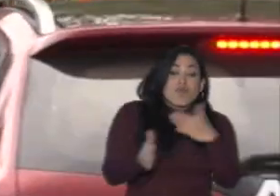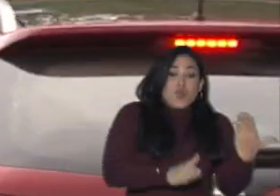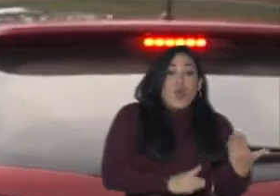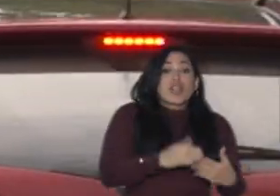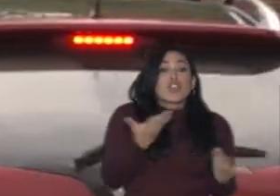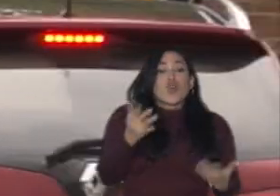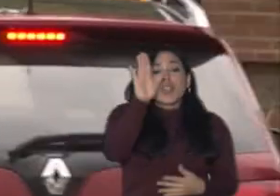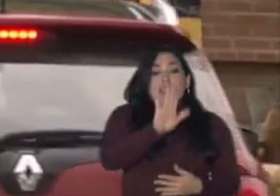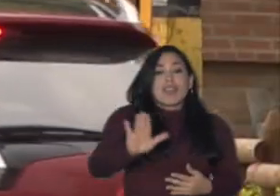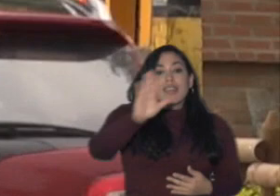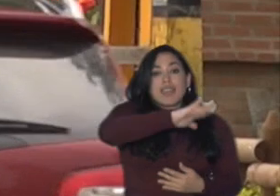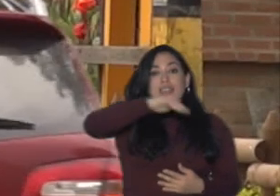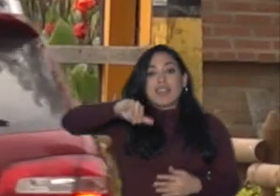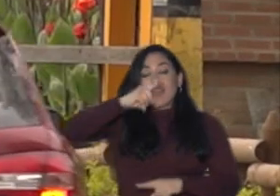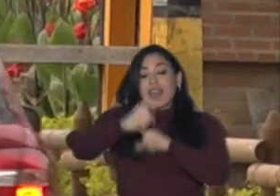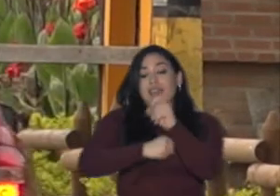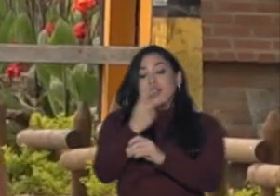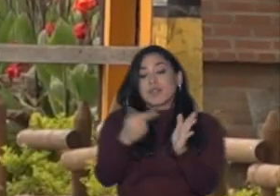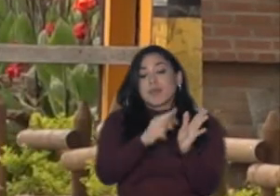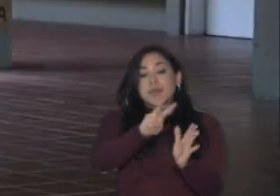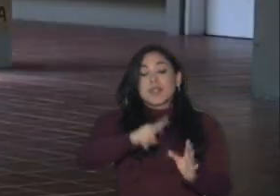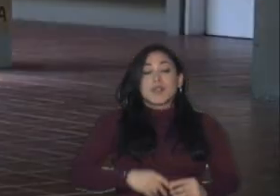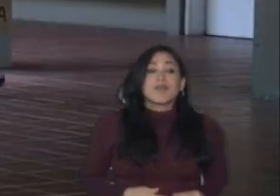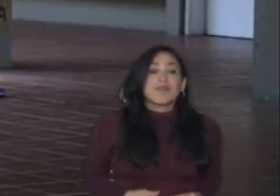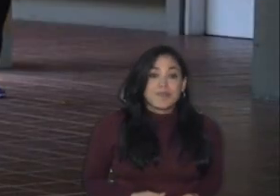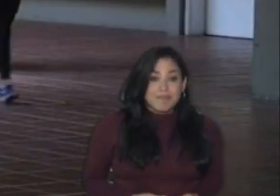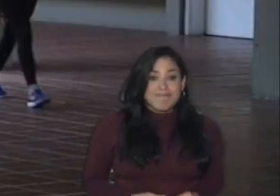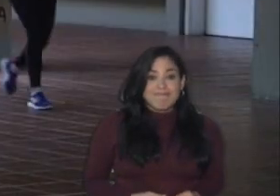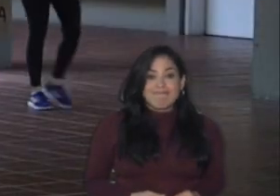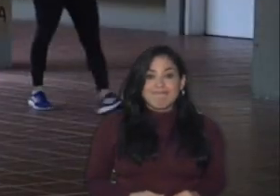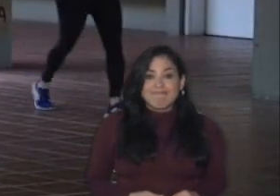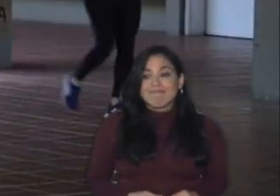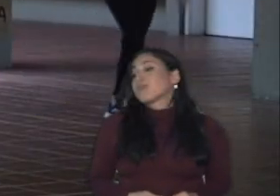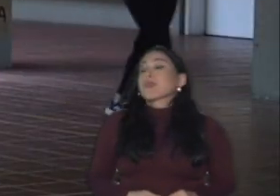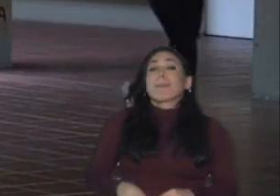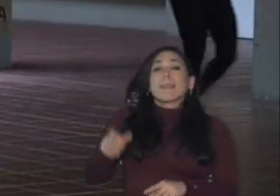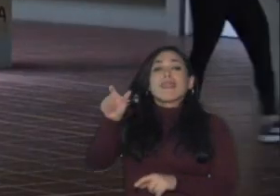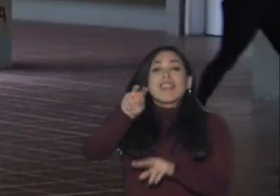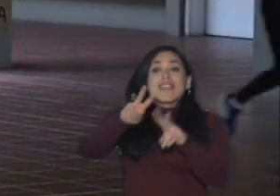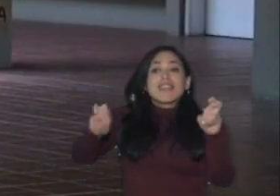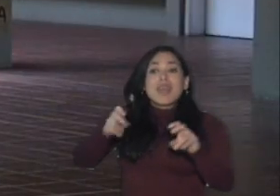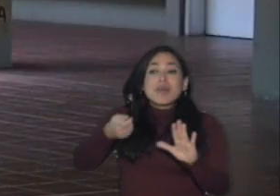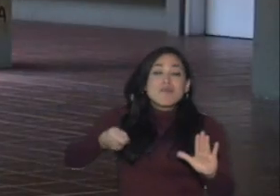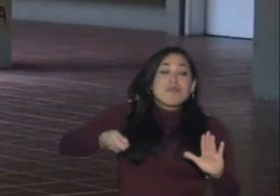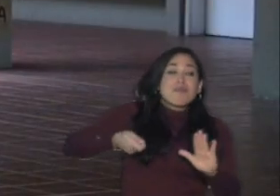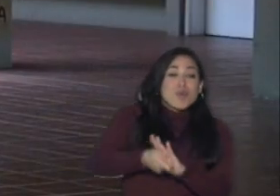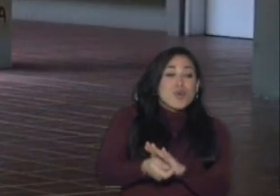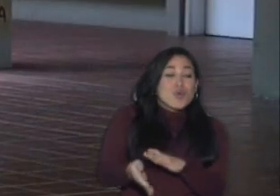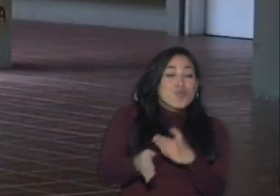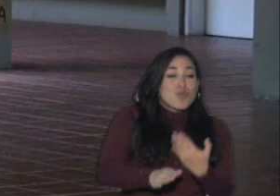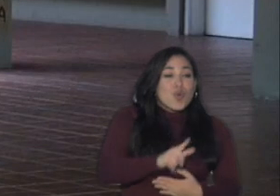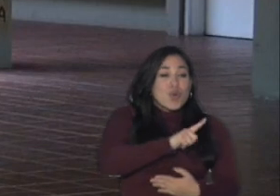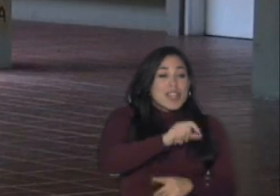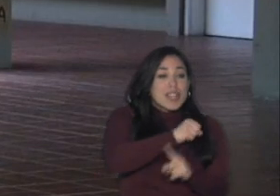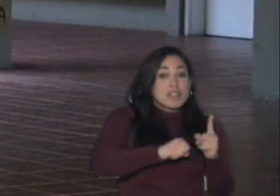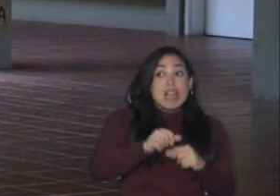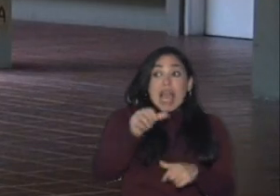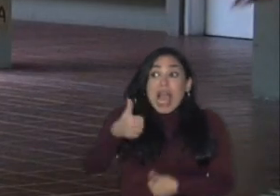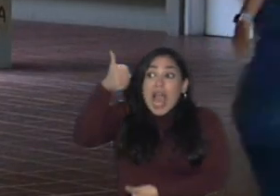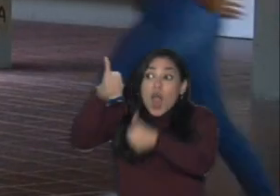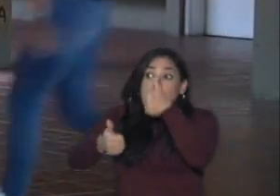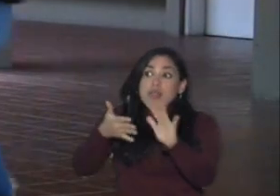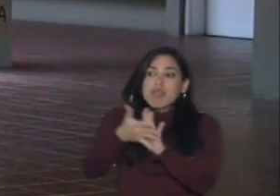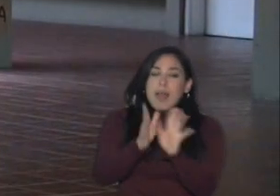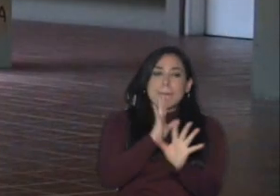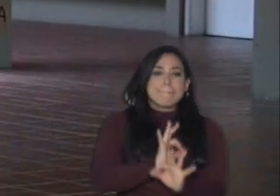asesinados en Antioquia durante el año 2022. Sobre este crimen de la lideresa social en El Peñol, ninguna autoridad ha